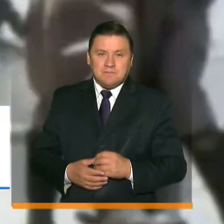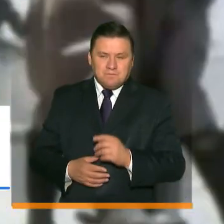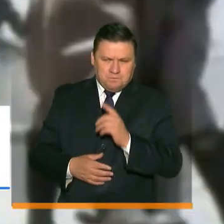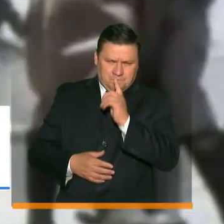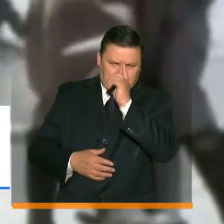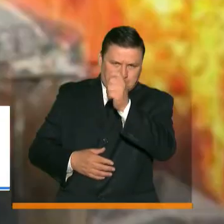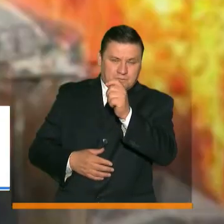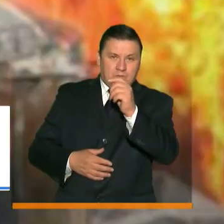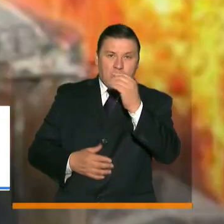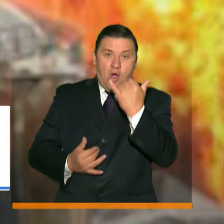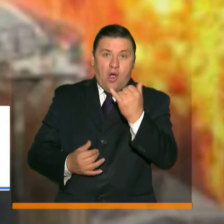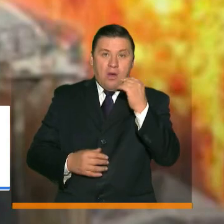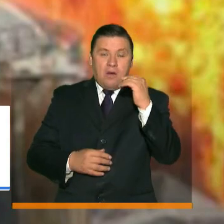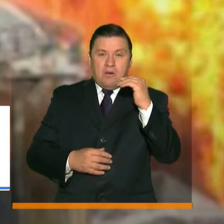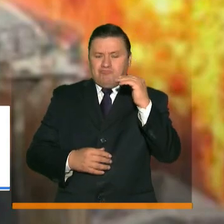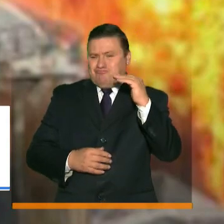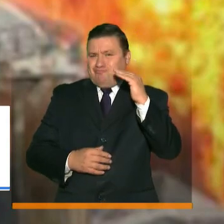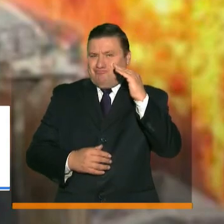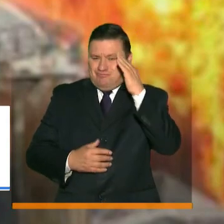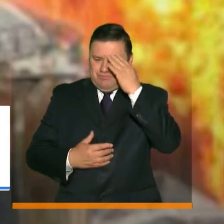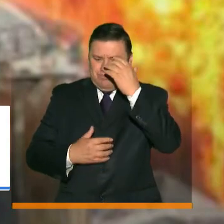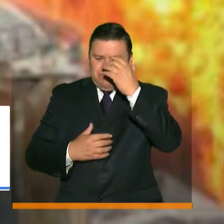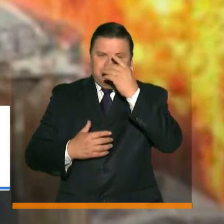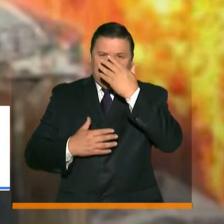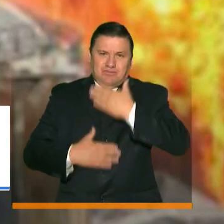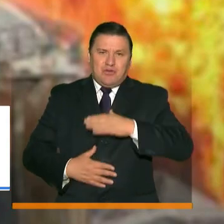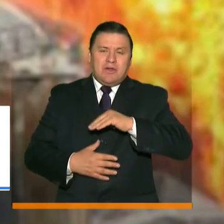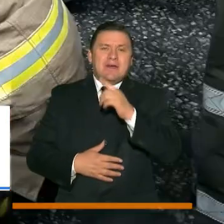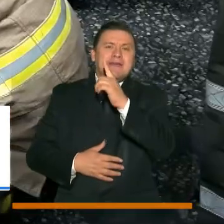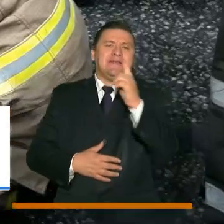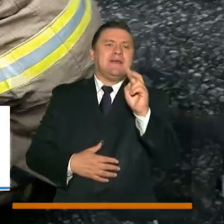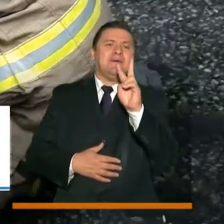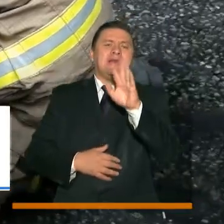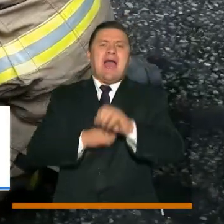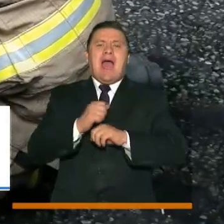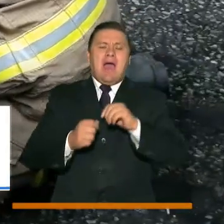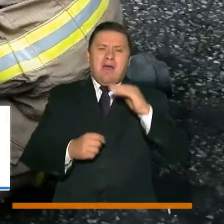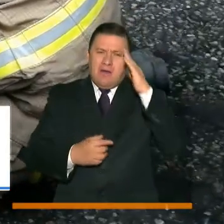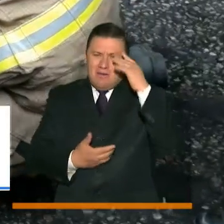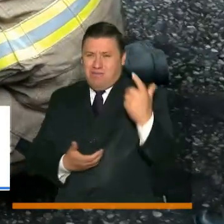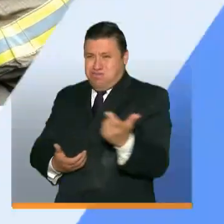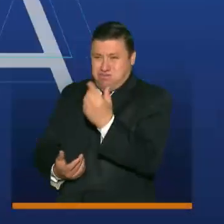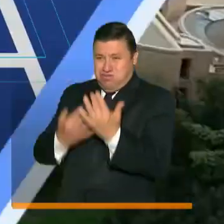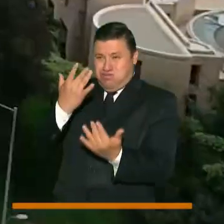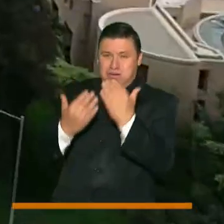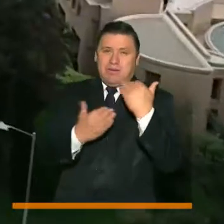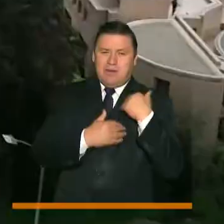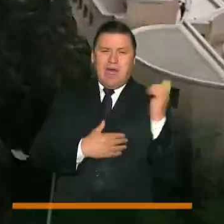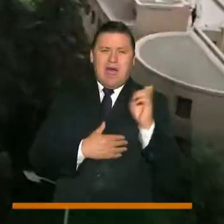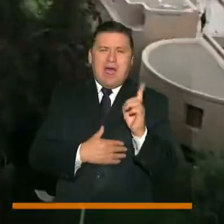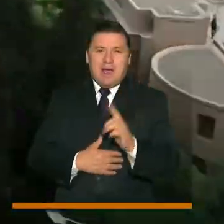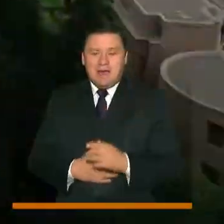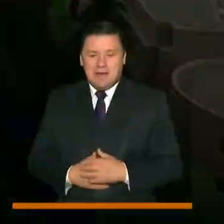Homenaje al Cuerpo de Bomberos de Bogotá, que cumple 125 años de servicio.